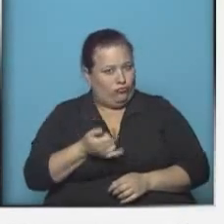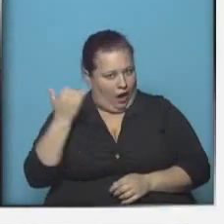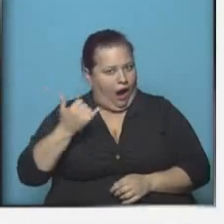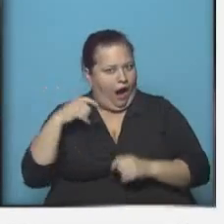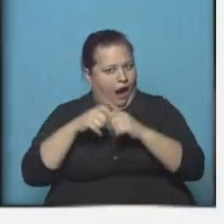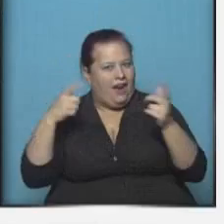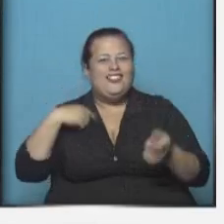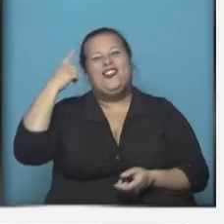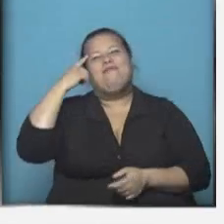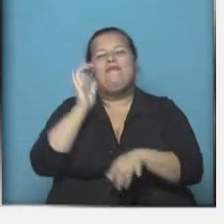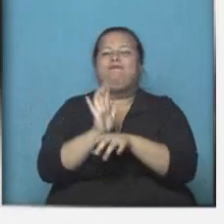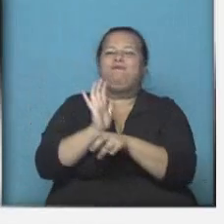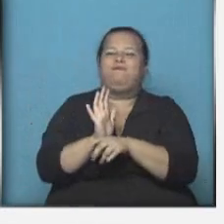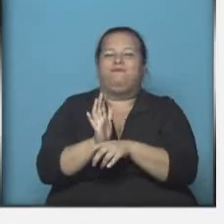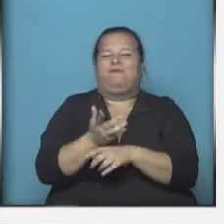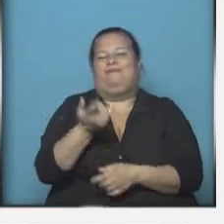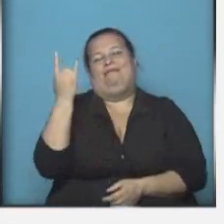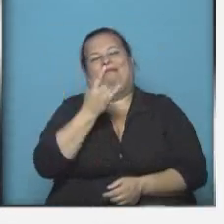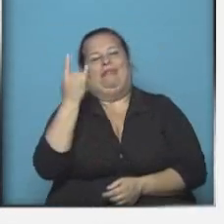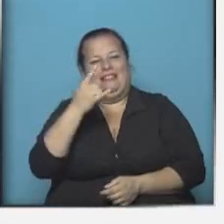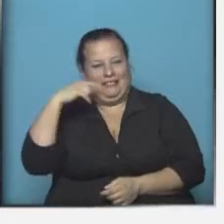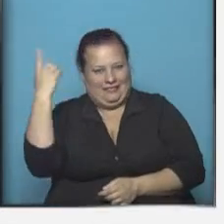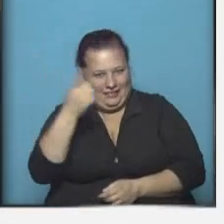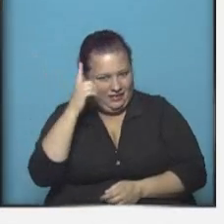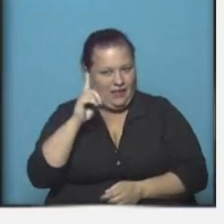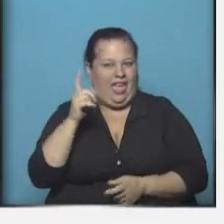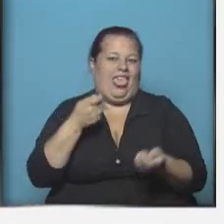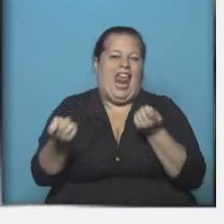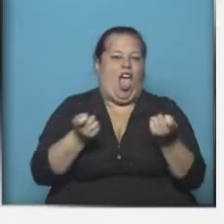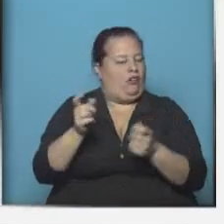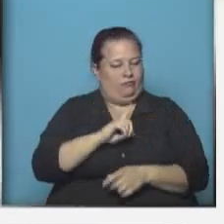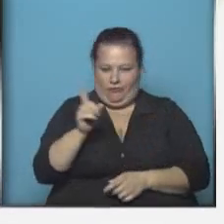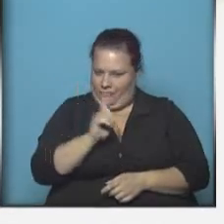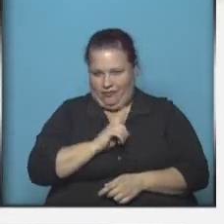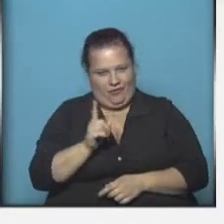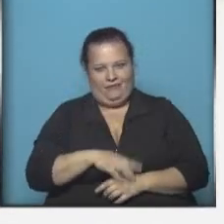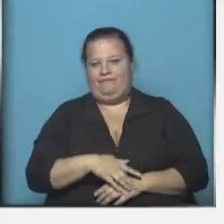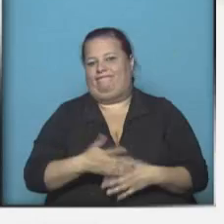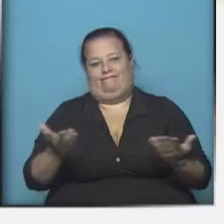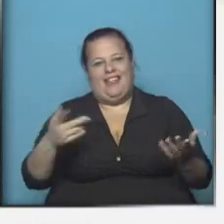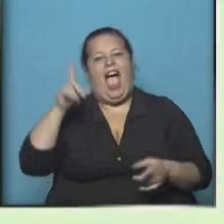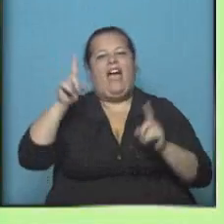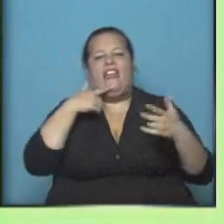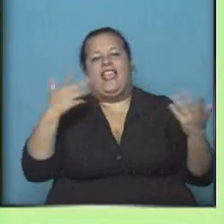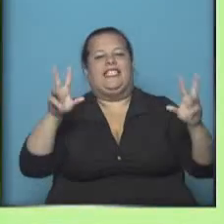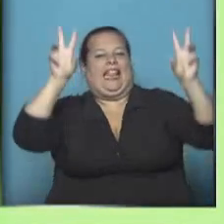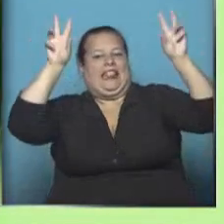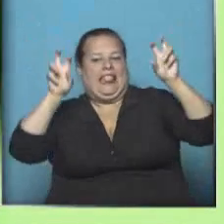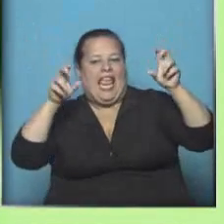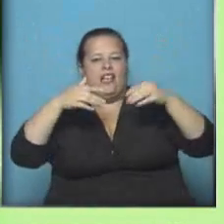existe. Pensé que era como una gran mentira comercial. No, claro, porque viste esos grandes